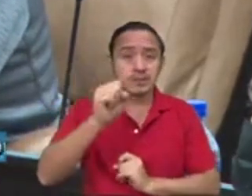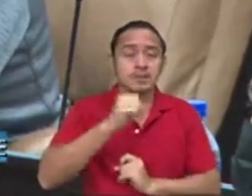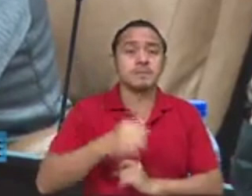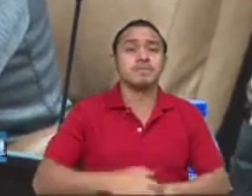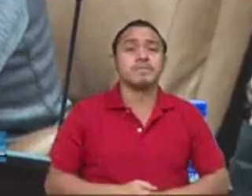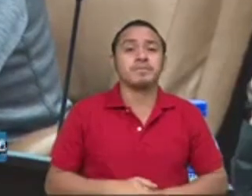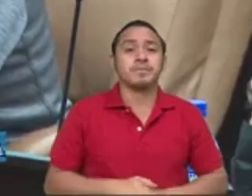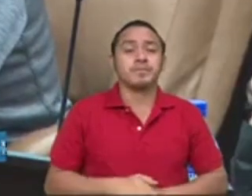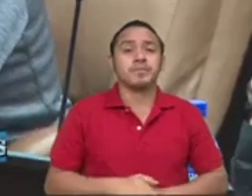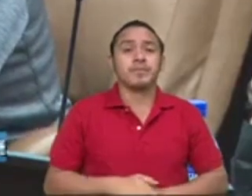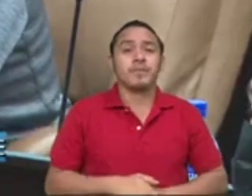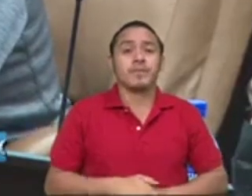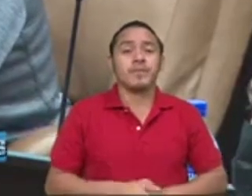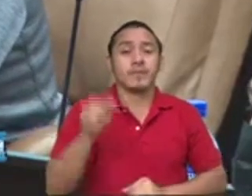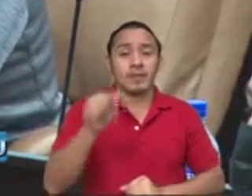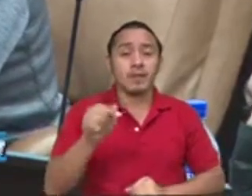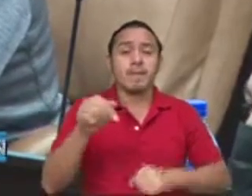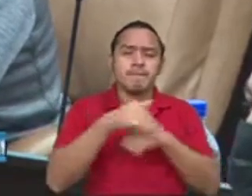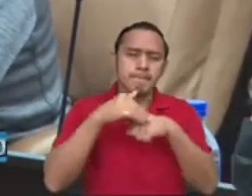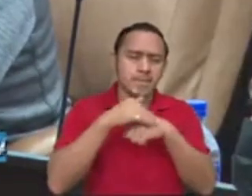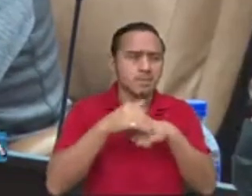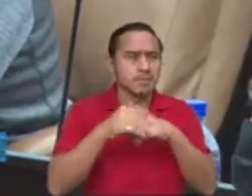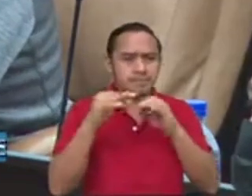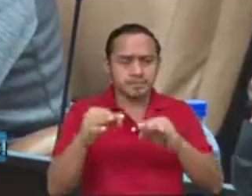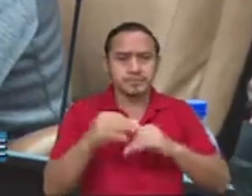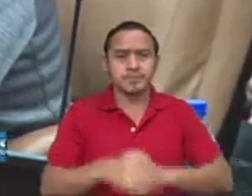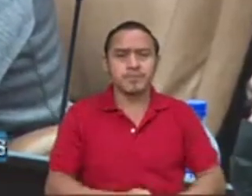las ODS, que permite en este caso